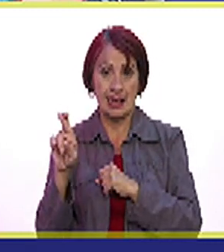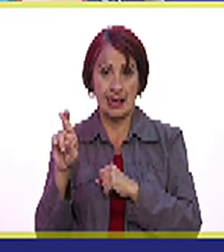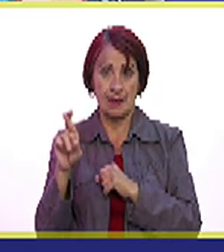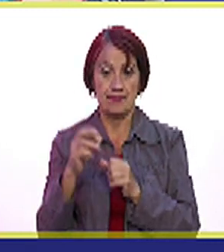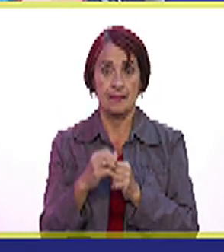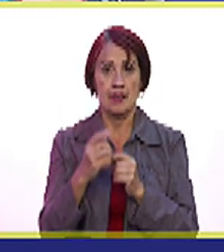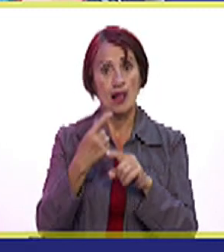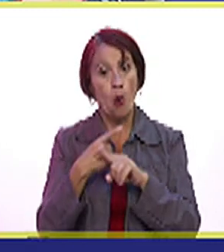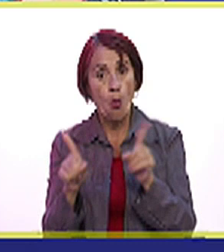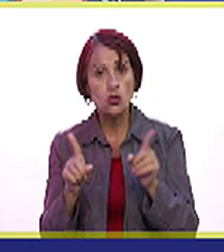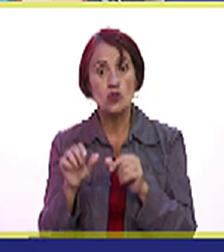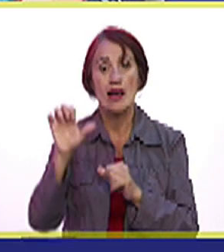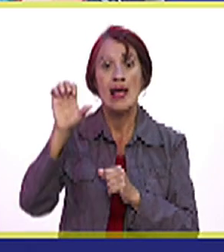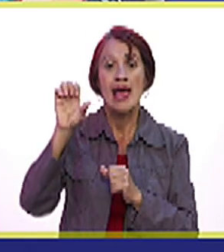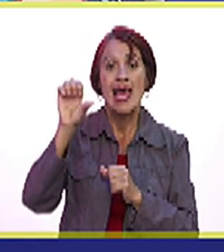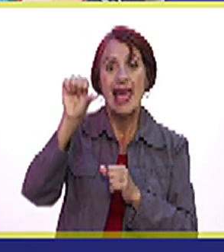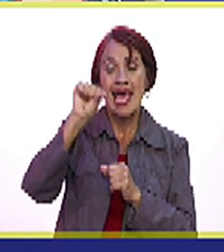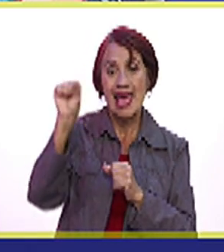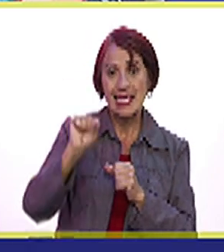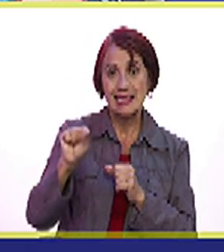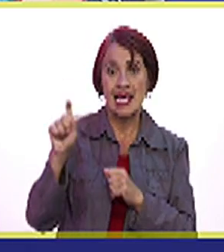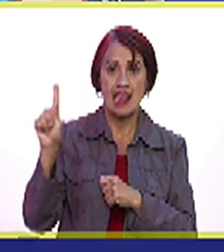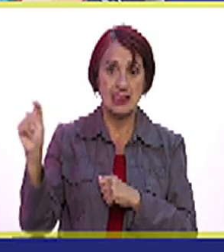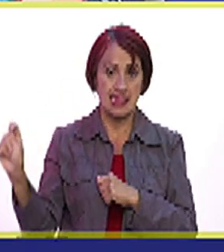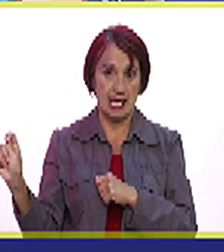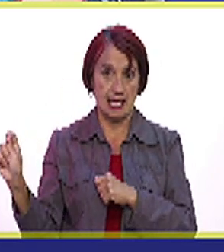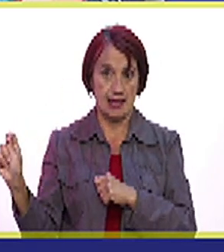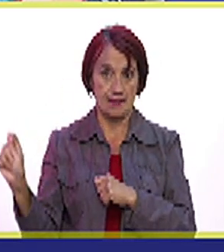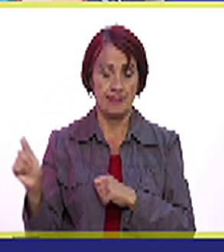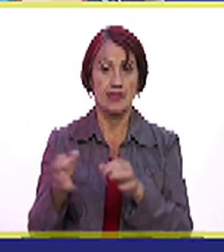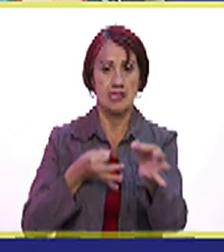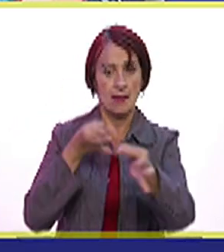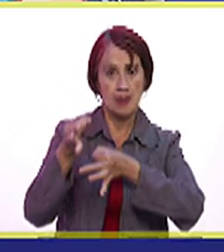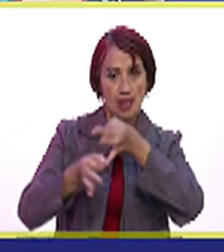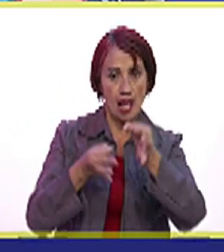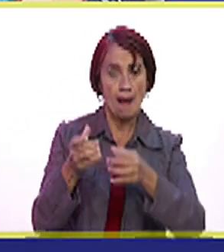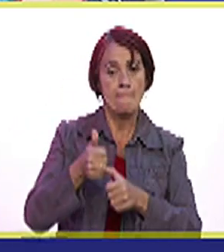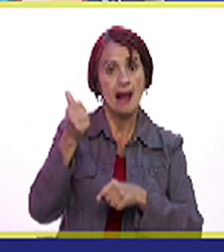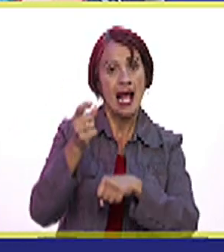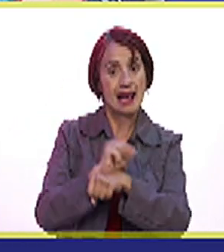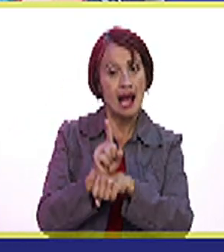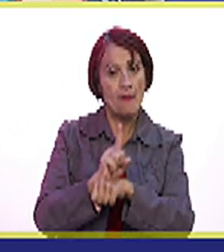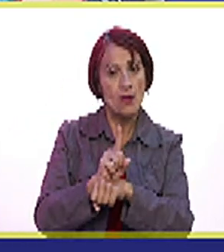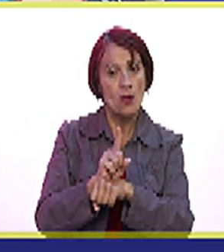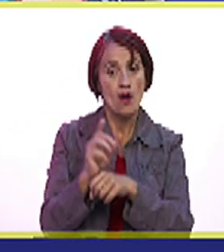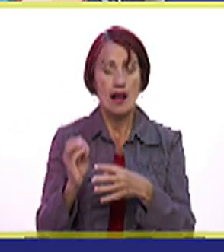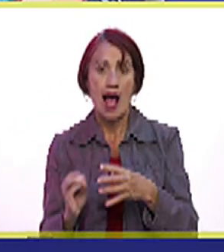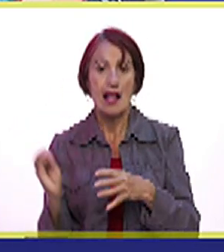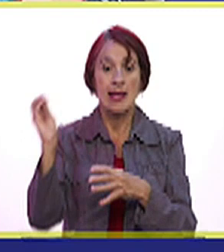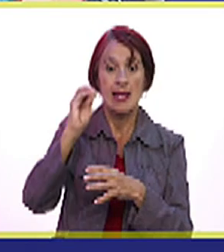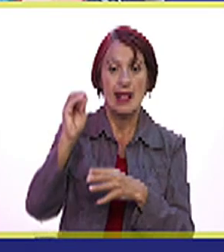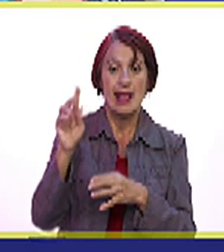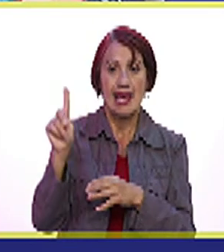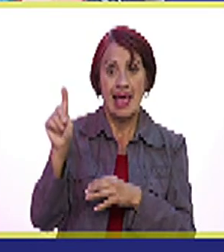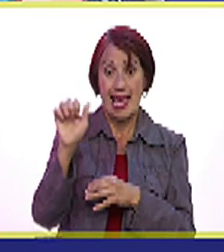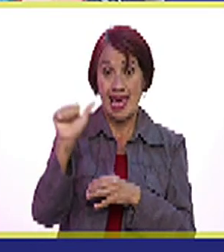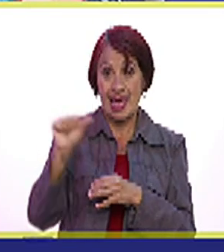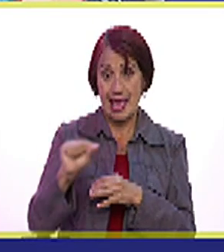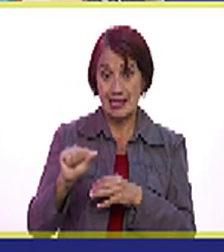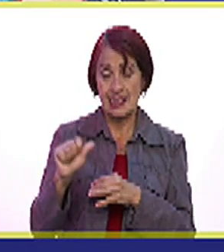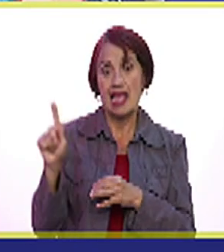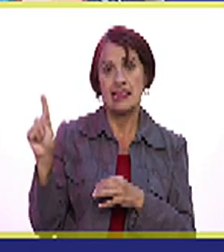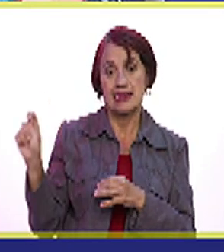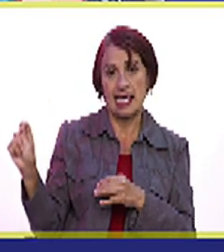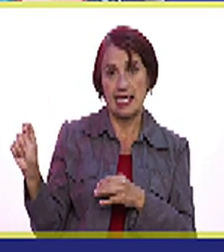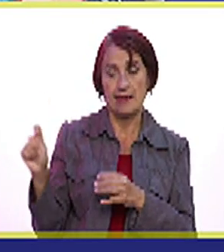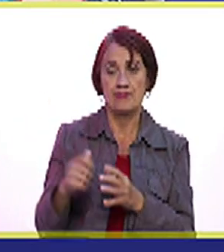EST, que quiere decir, cuando explicamos que era el más rápido, le agregamos EST a fast. Tenemos los dos ejemplos con la misma palabra.